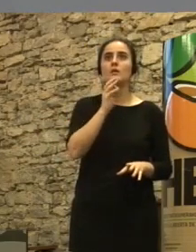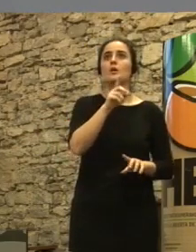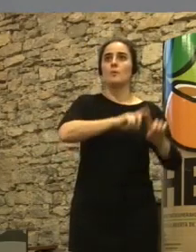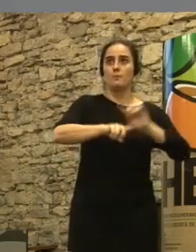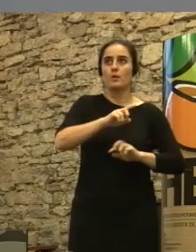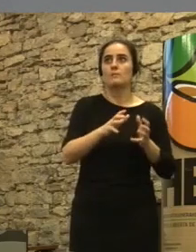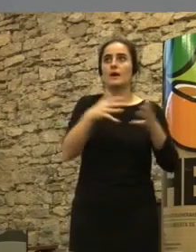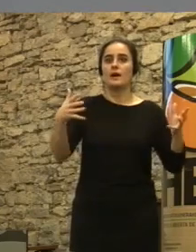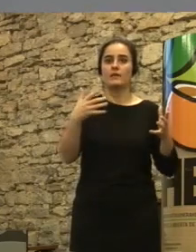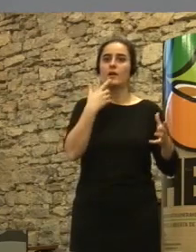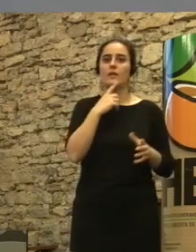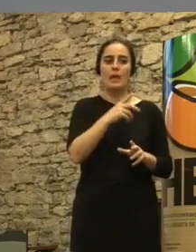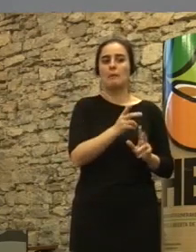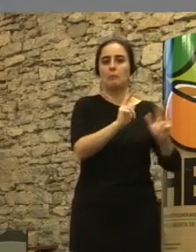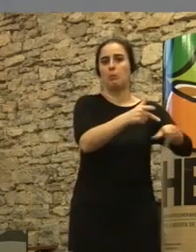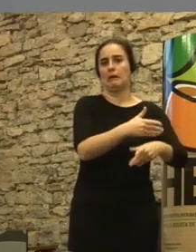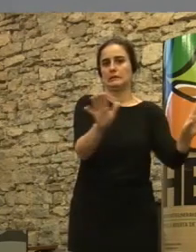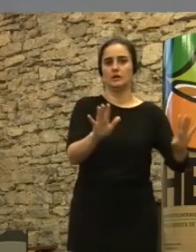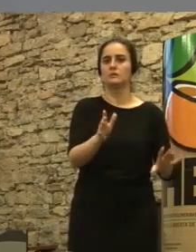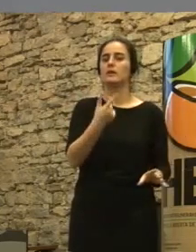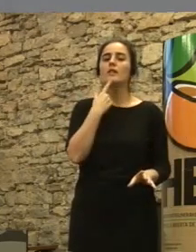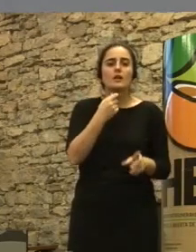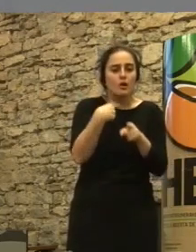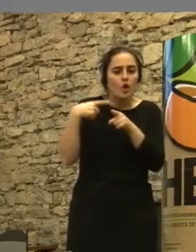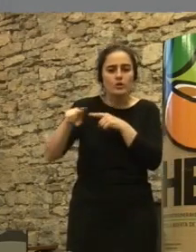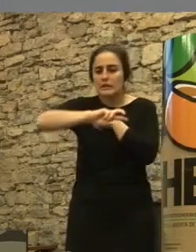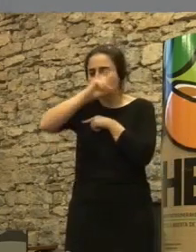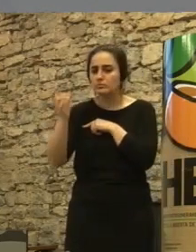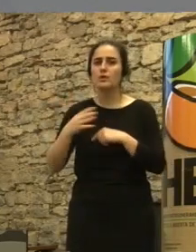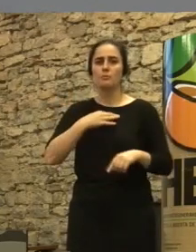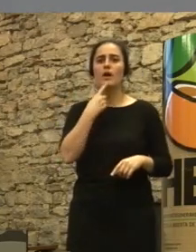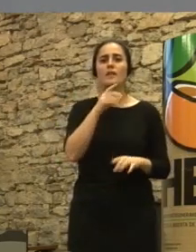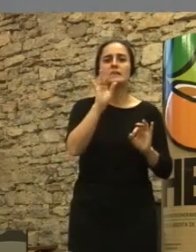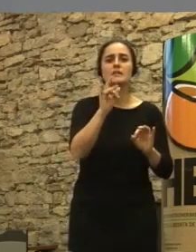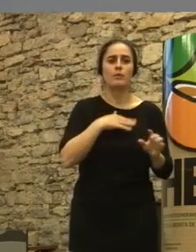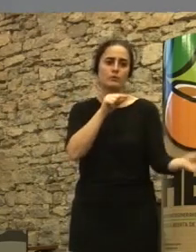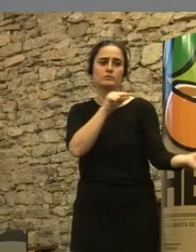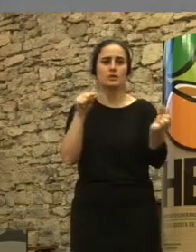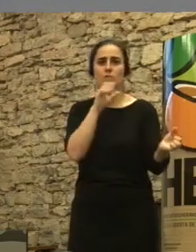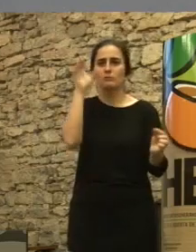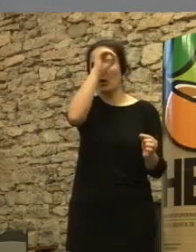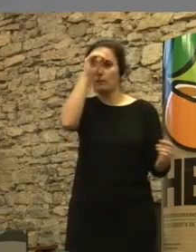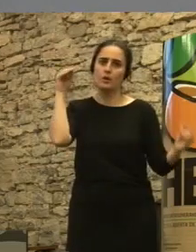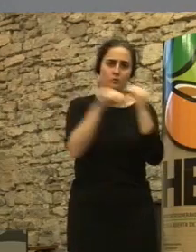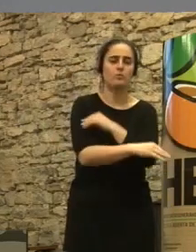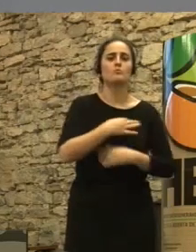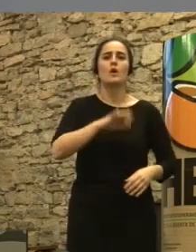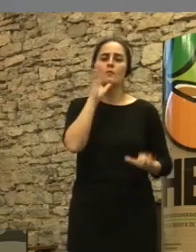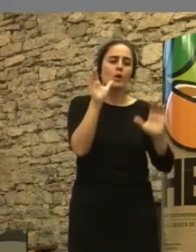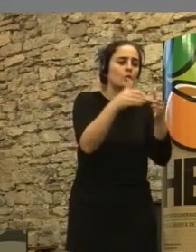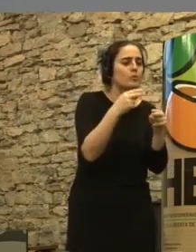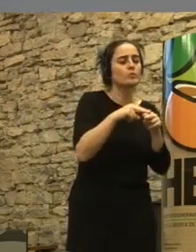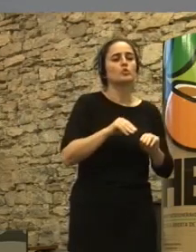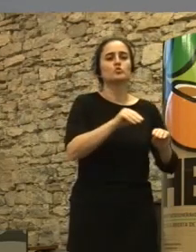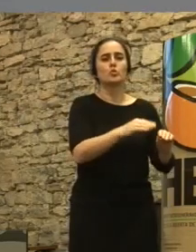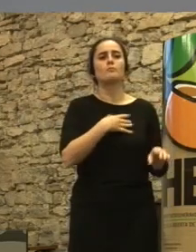antes que estén aquí, que se ahoguen. No, mire, es que no ha dicho eso. Habrá dicho muchas cosas y a partir de ahí podemos discutir hasta el infinito. Pertenece a un partido que a lo mejor hay mucha gente que considera